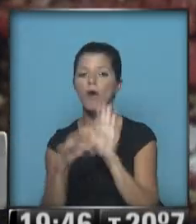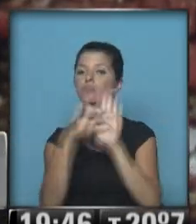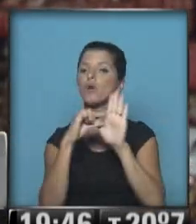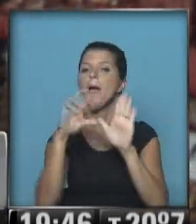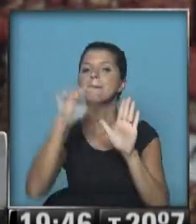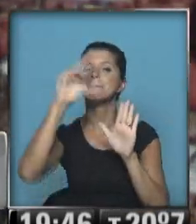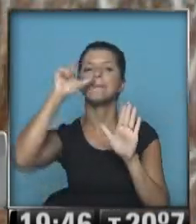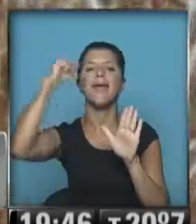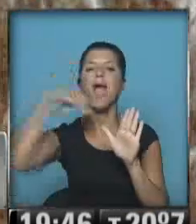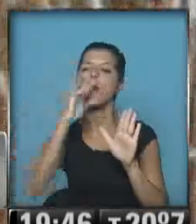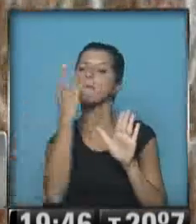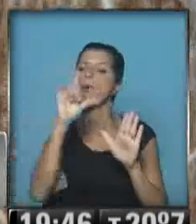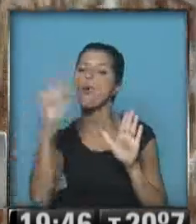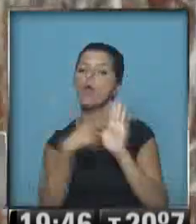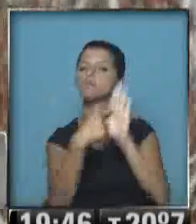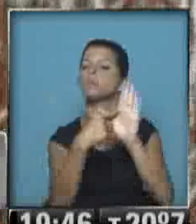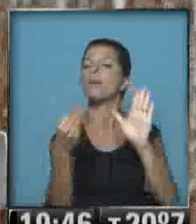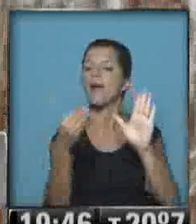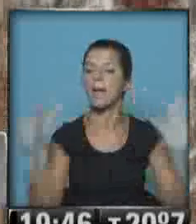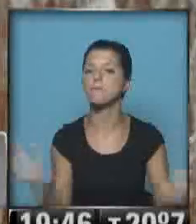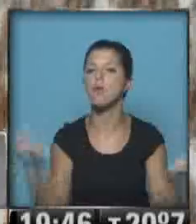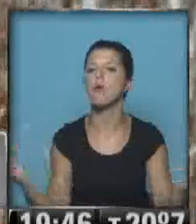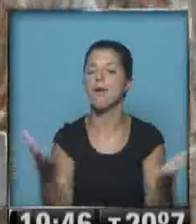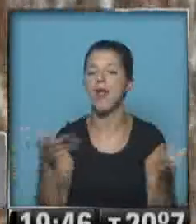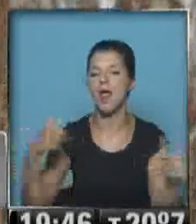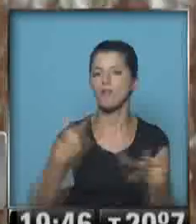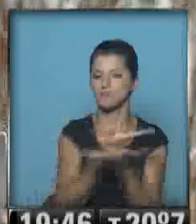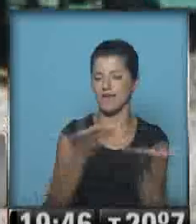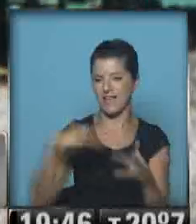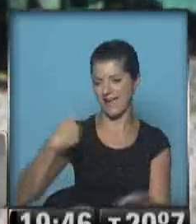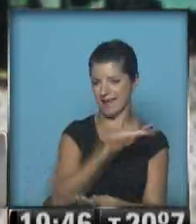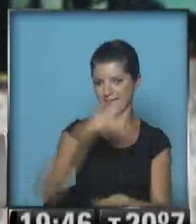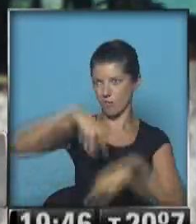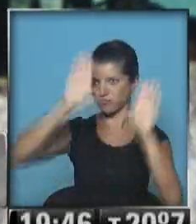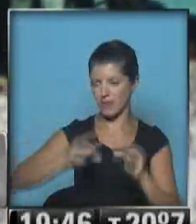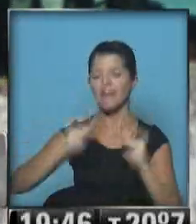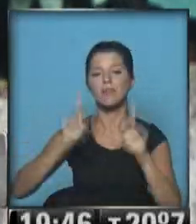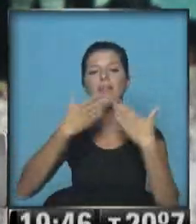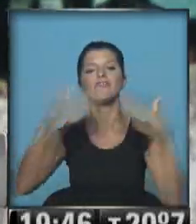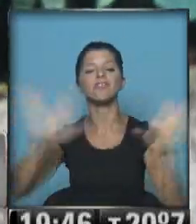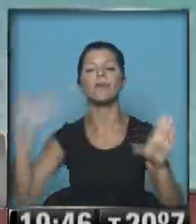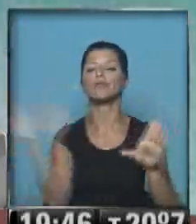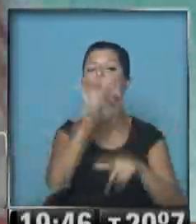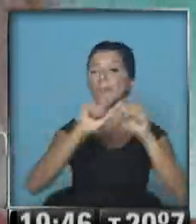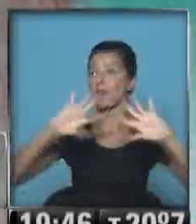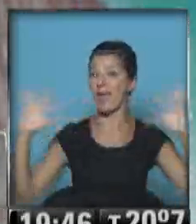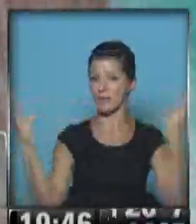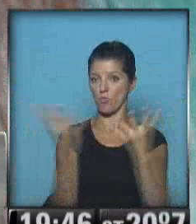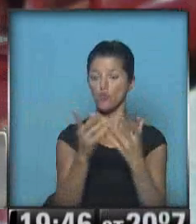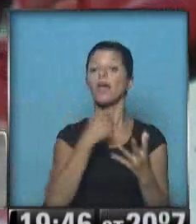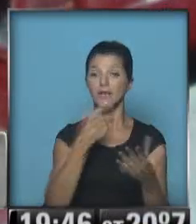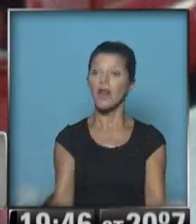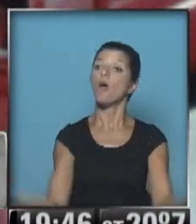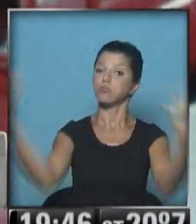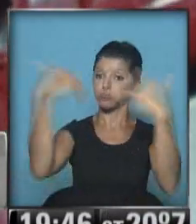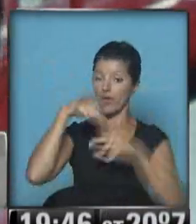preámbulo que lo hicieron para promover el bienestar general y asegurar la libertad para todos los hombres del mundo que quieran habitar en el